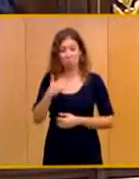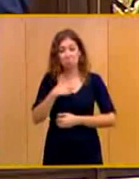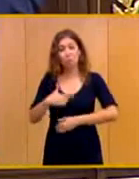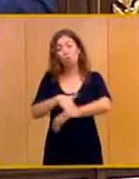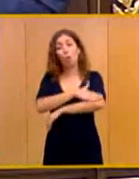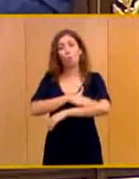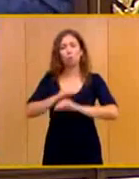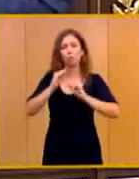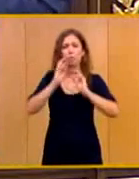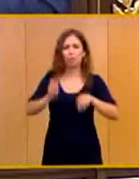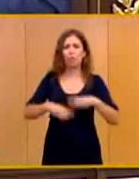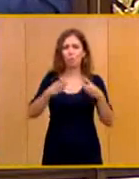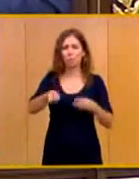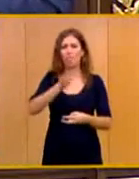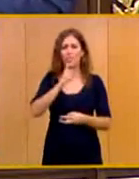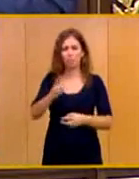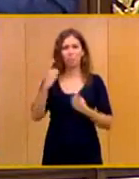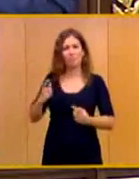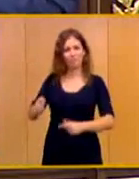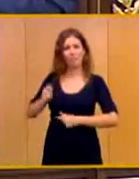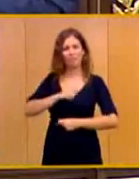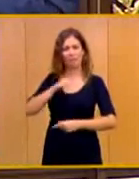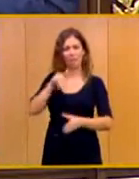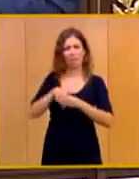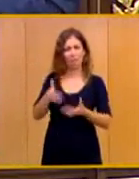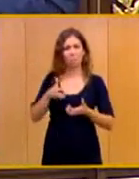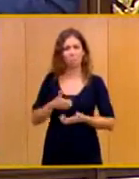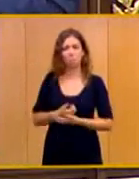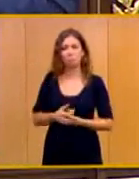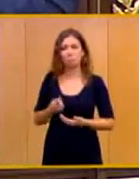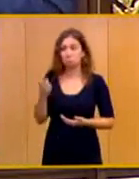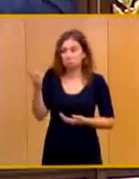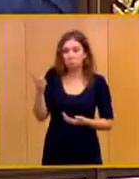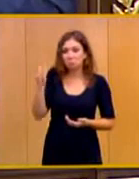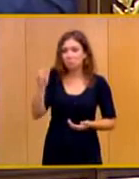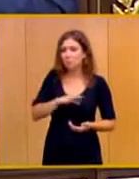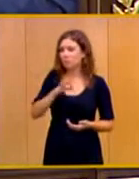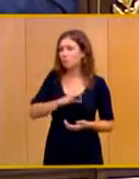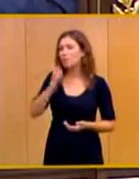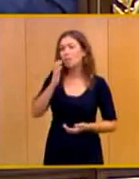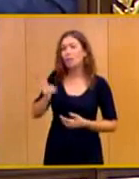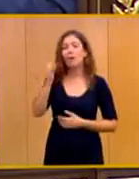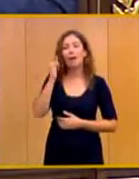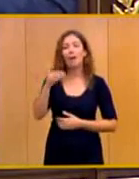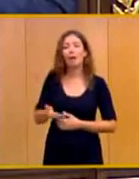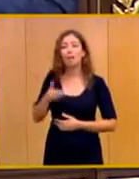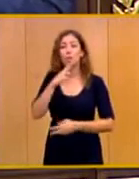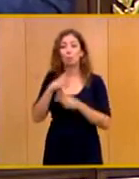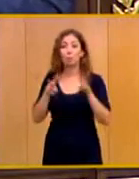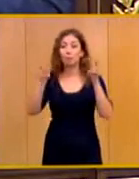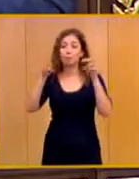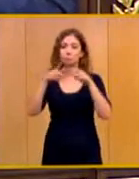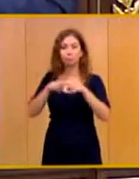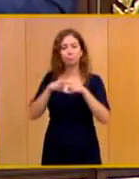reformas. Pero usted, señor Rajoy, tiene en sus manos un instrumento, que es el instrumento que lleva la